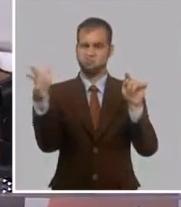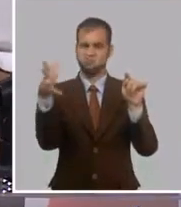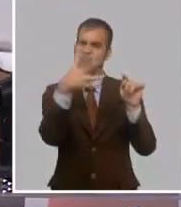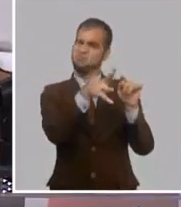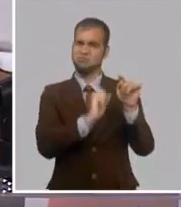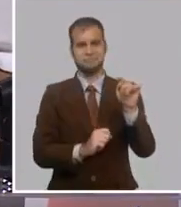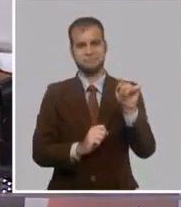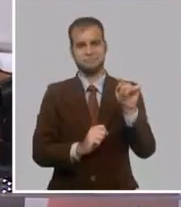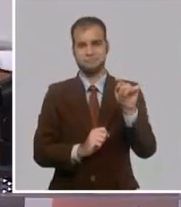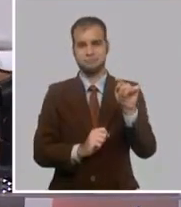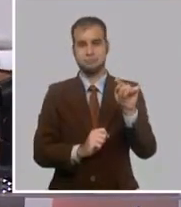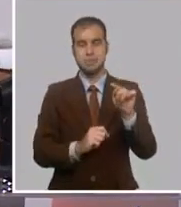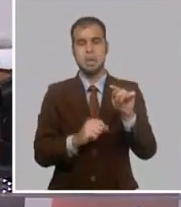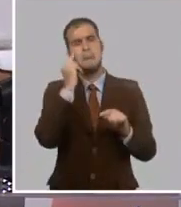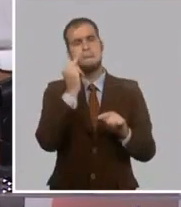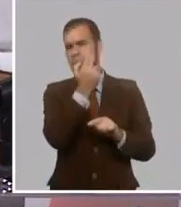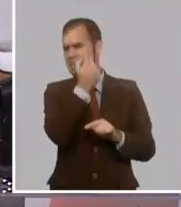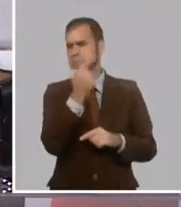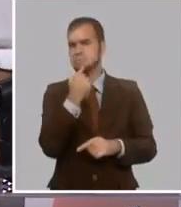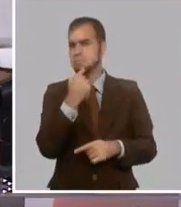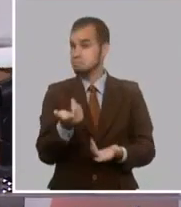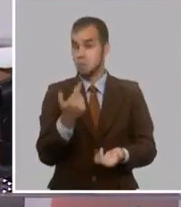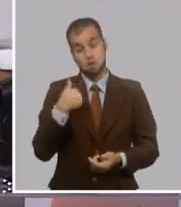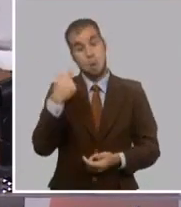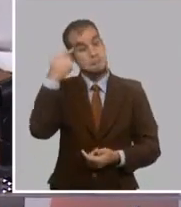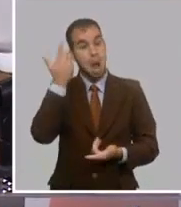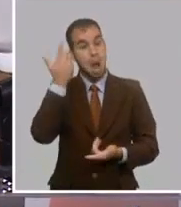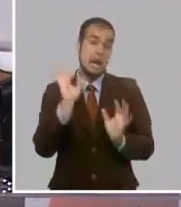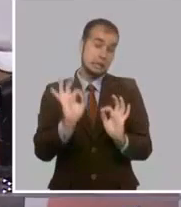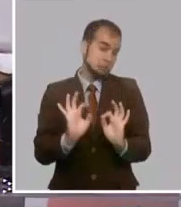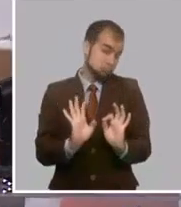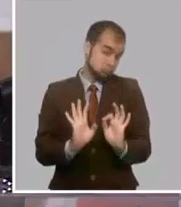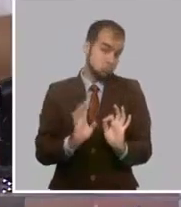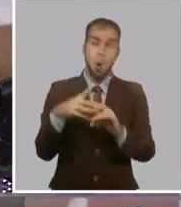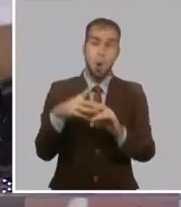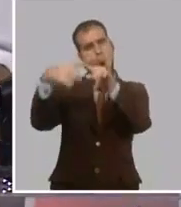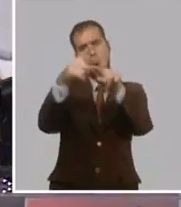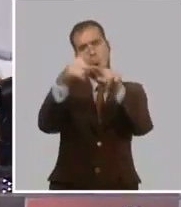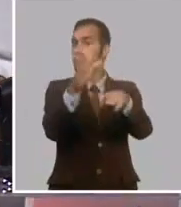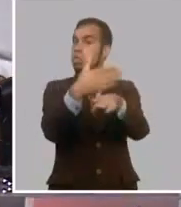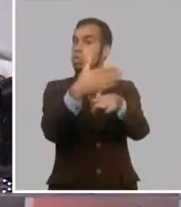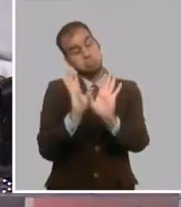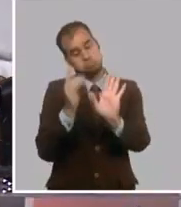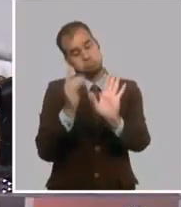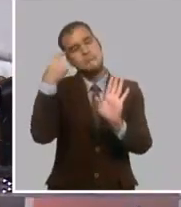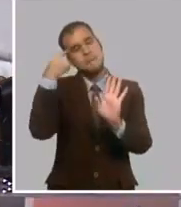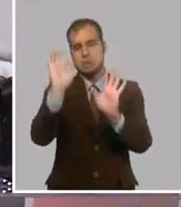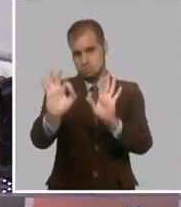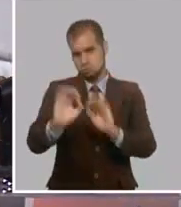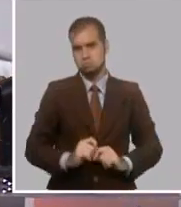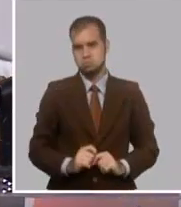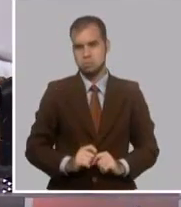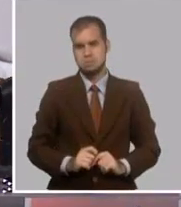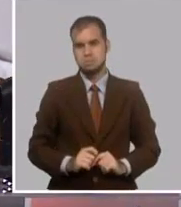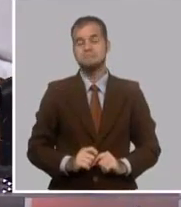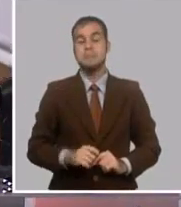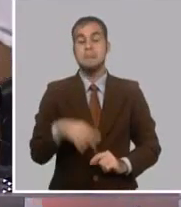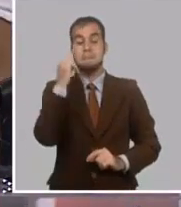de que es mi opinión quizás otros no la tengan igual cerdá de buscar una forma de organización